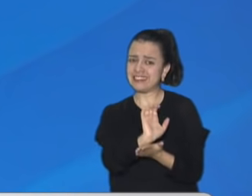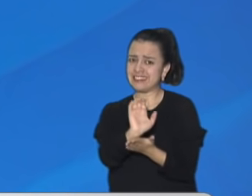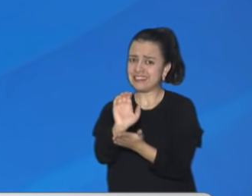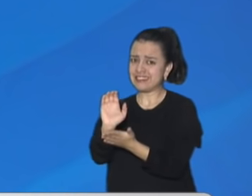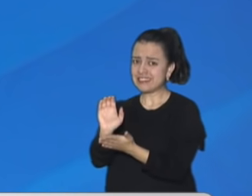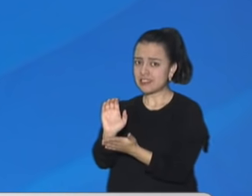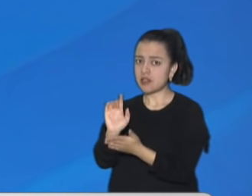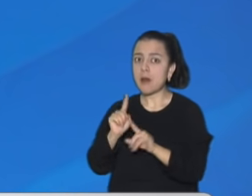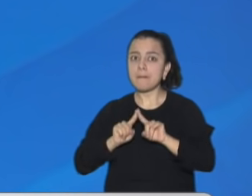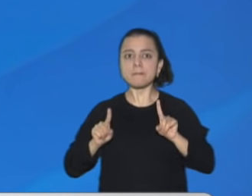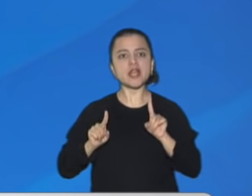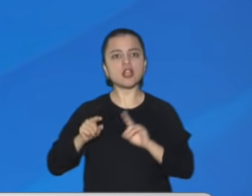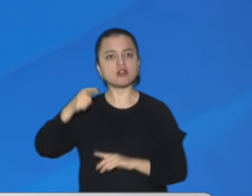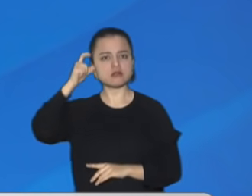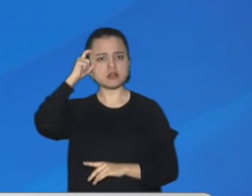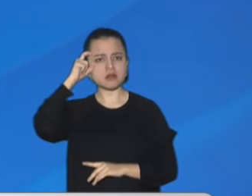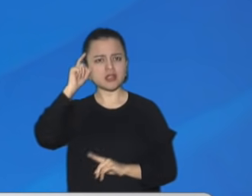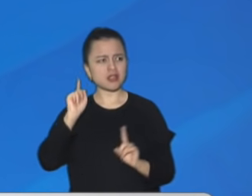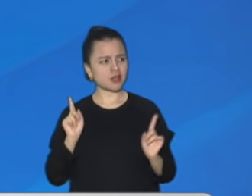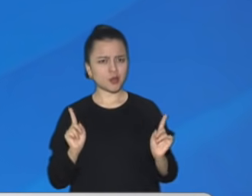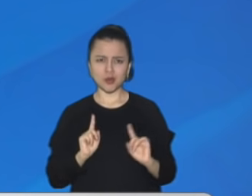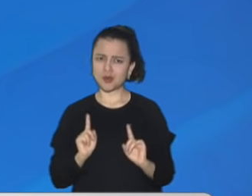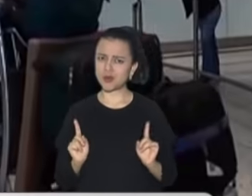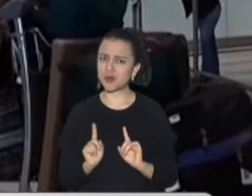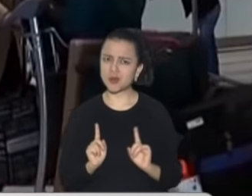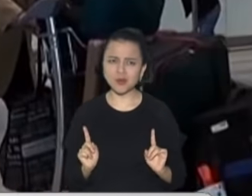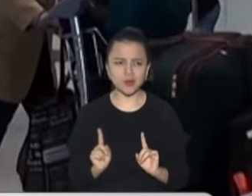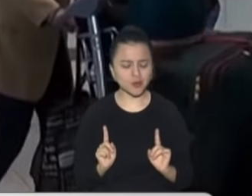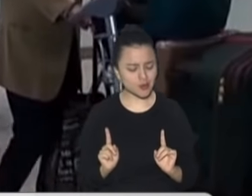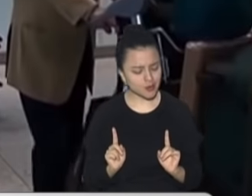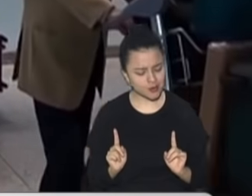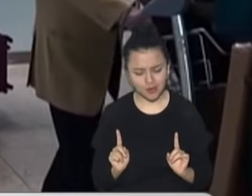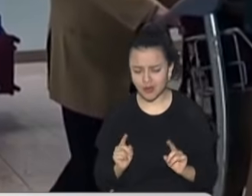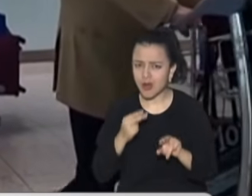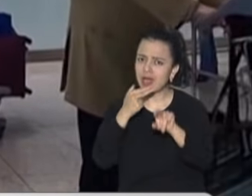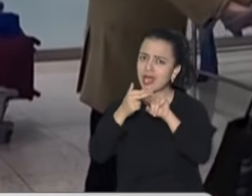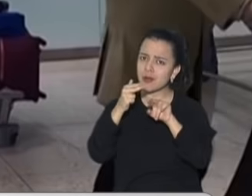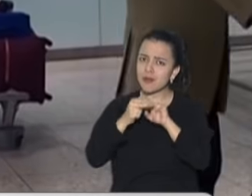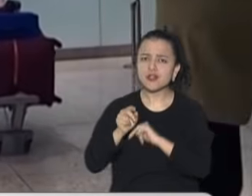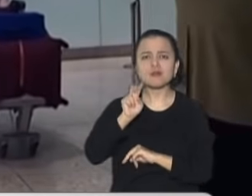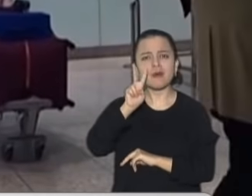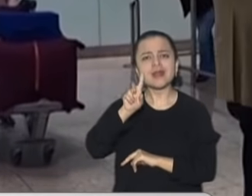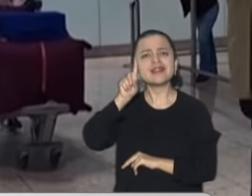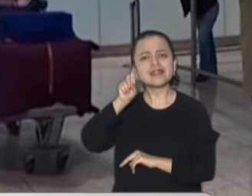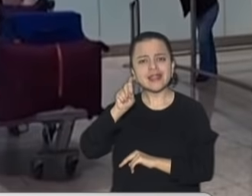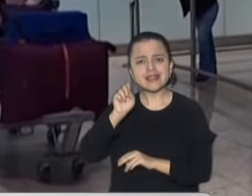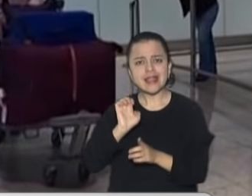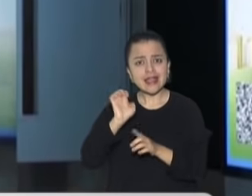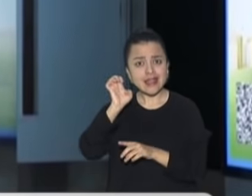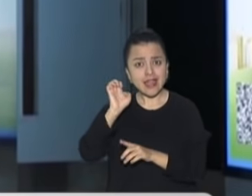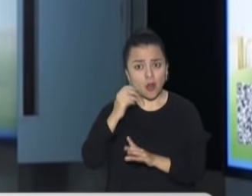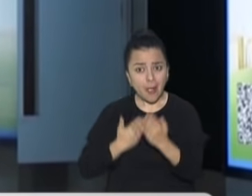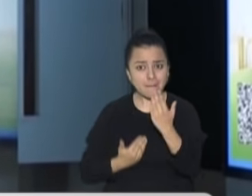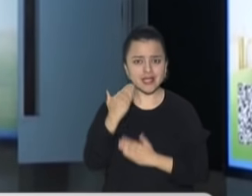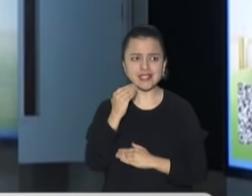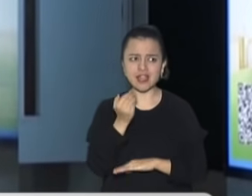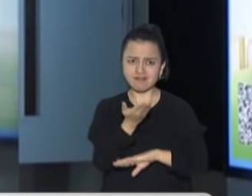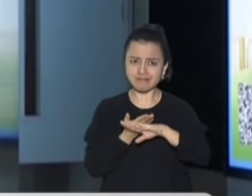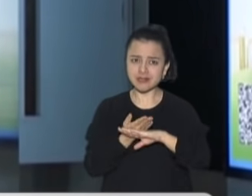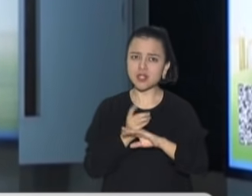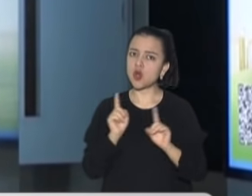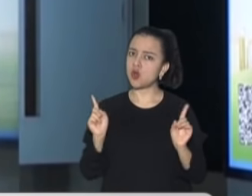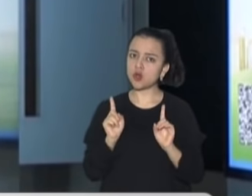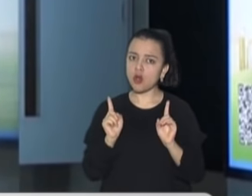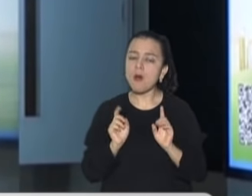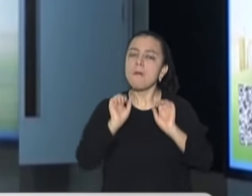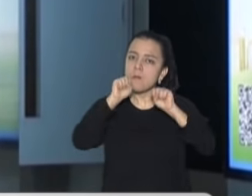Joe Biden adelantó que no planea implementar la medida que entraría en vigor el próximo 26 de enero y les exigiría a los viajeros solo presentar